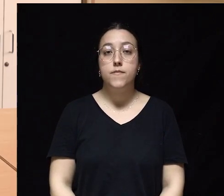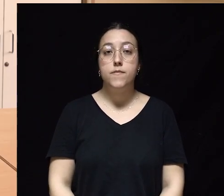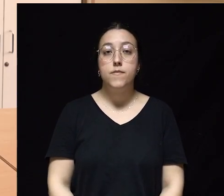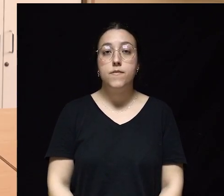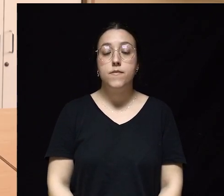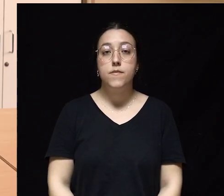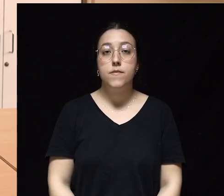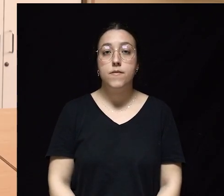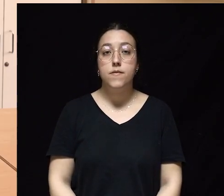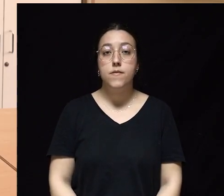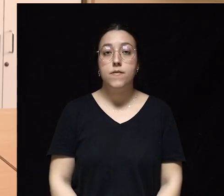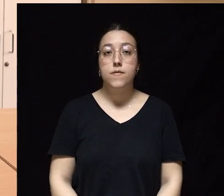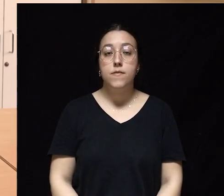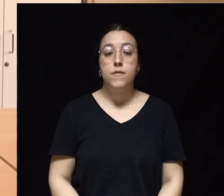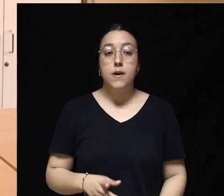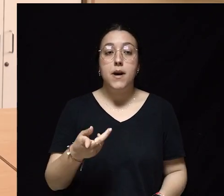la pintura.